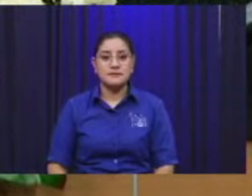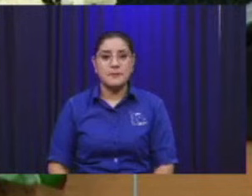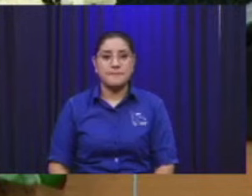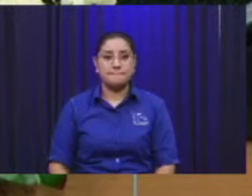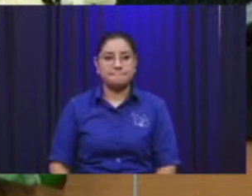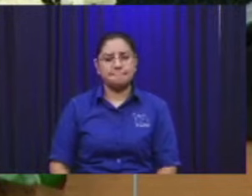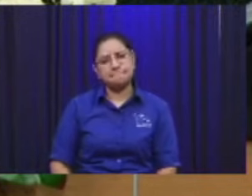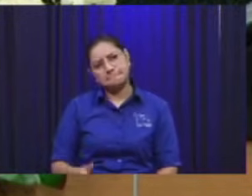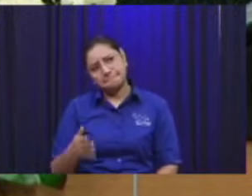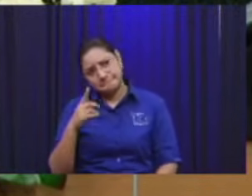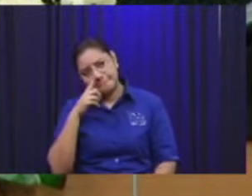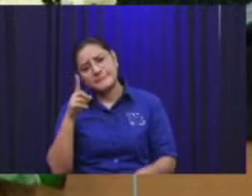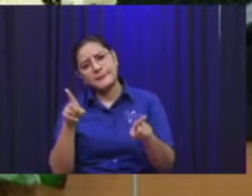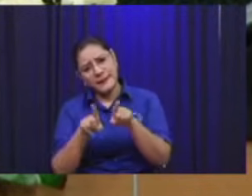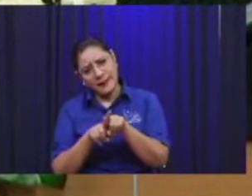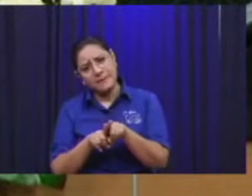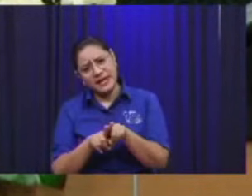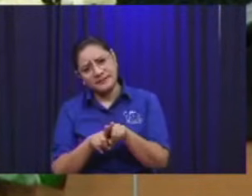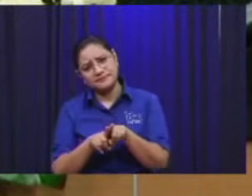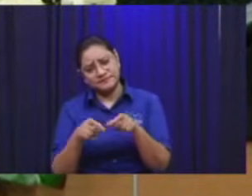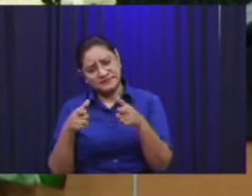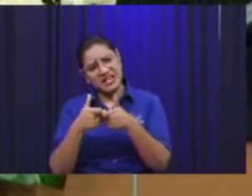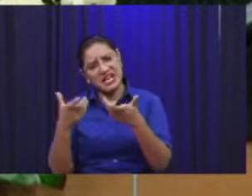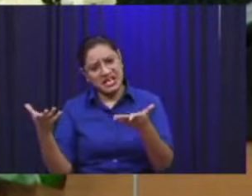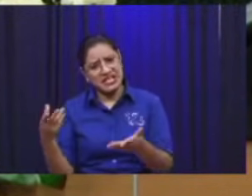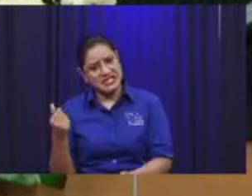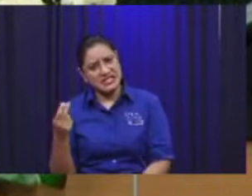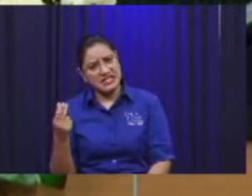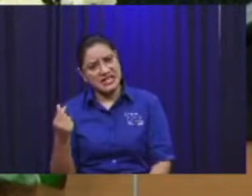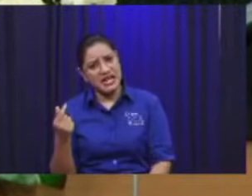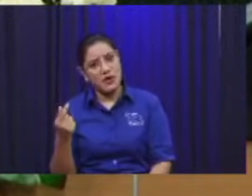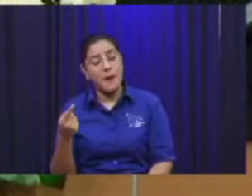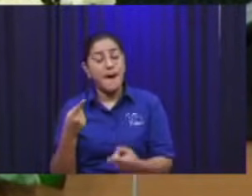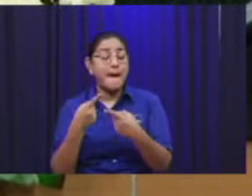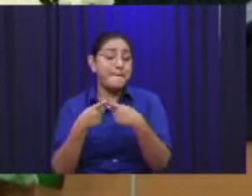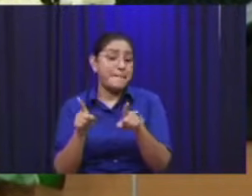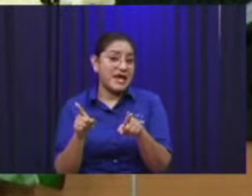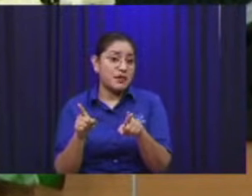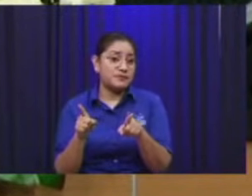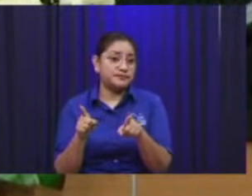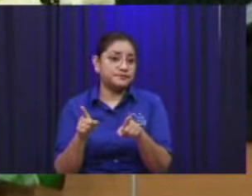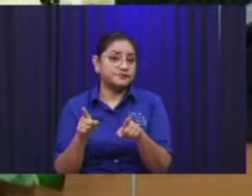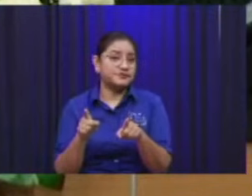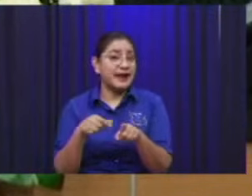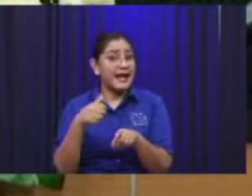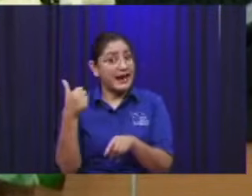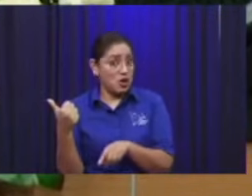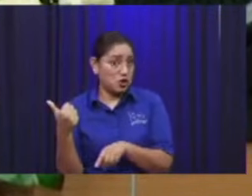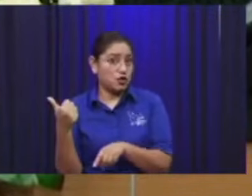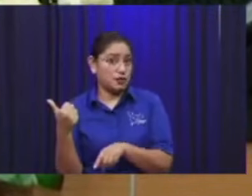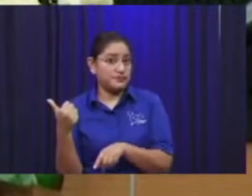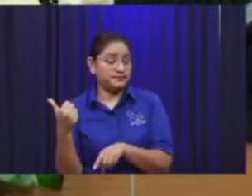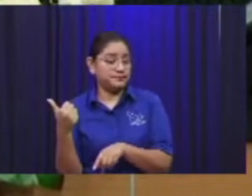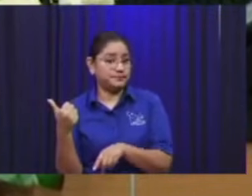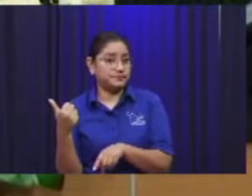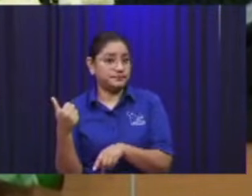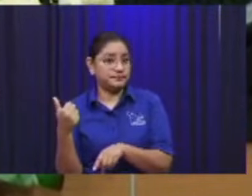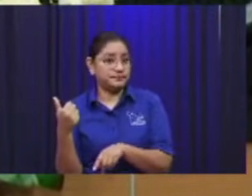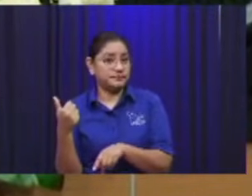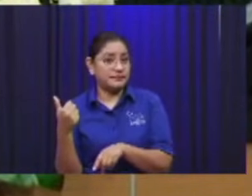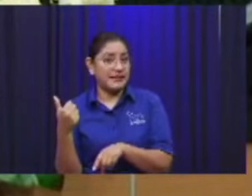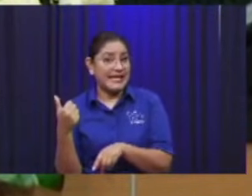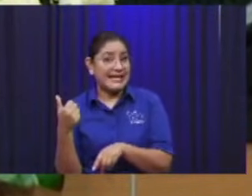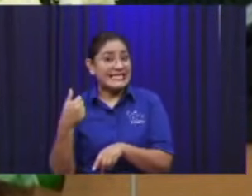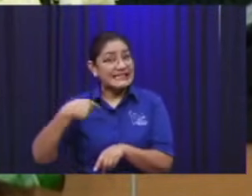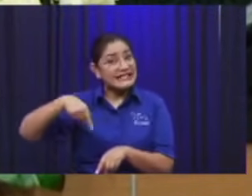te puede dar el otro oro también pero es que miren manuel otro oro también se los dieron ellos se